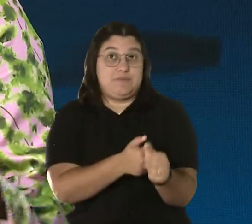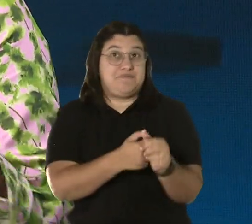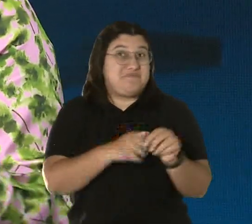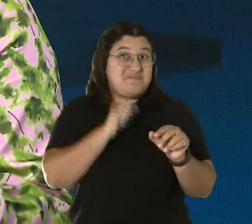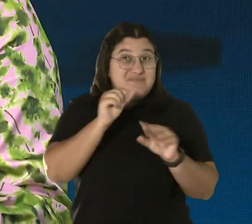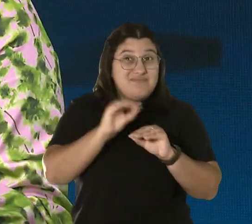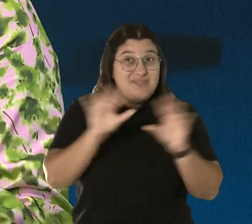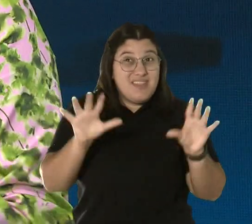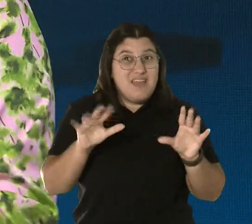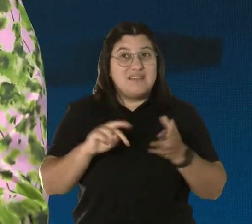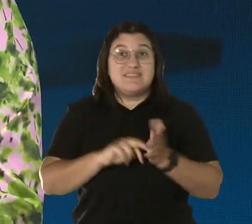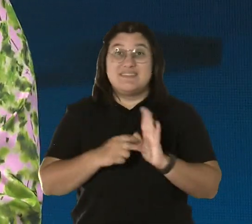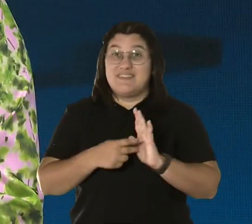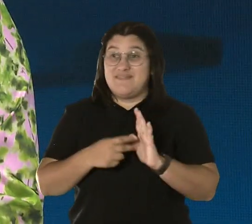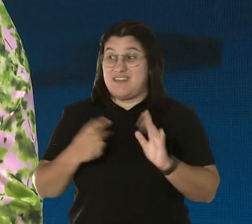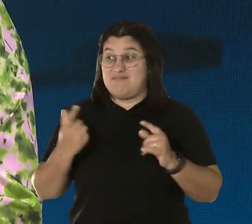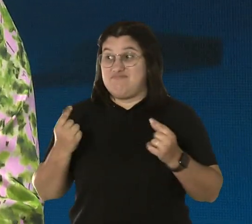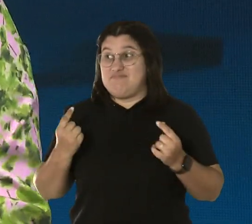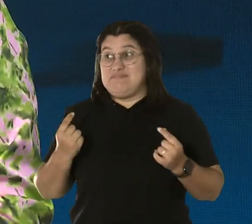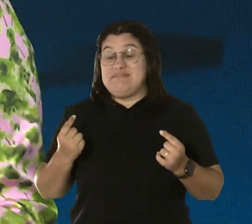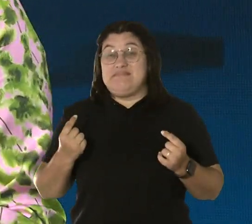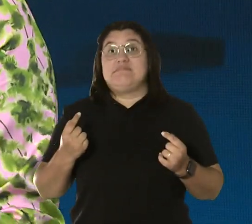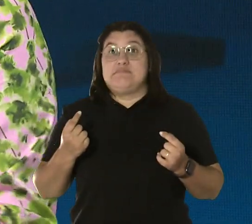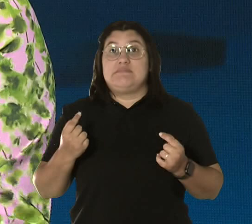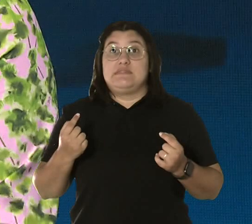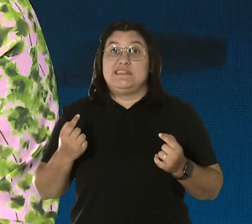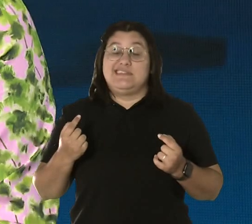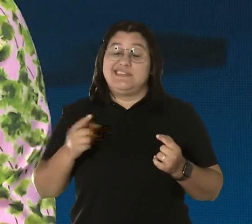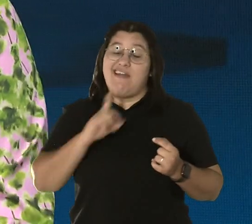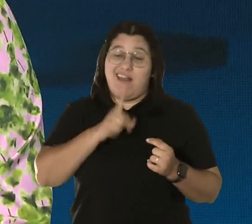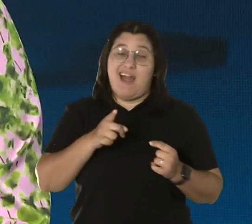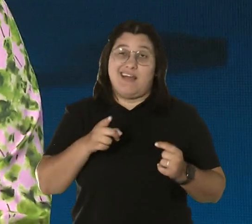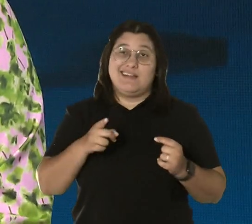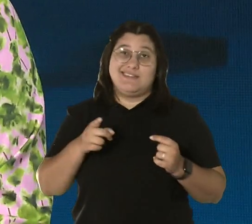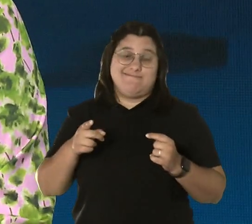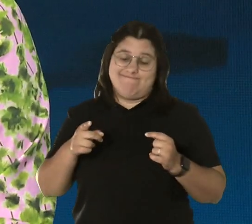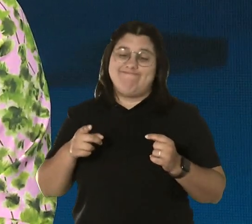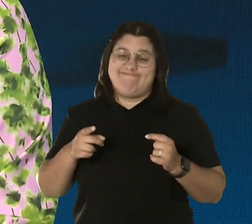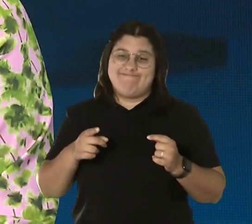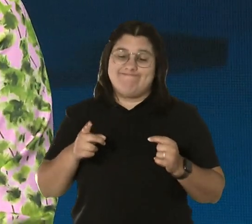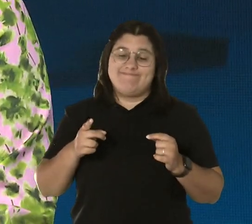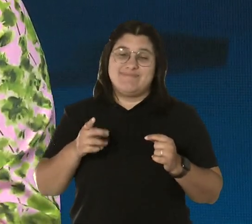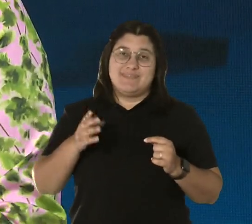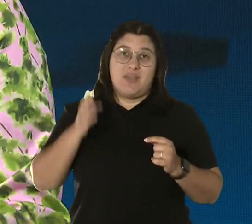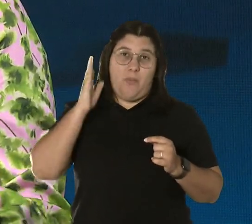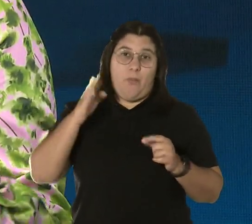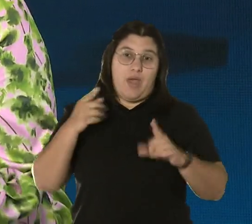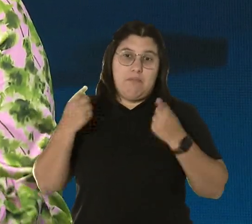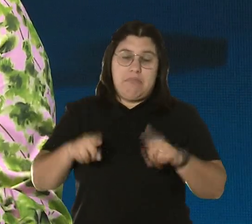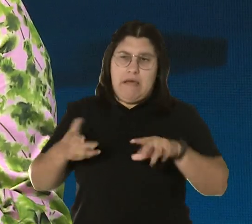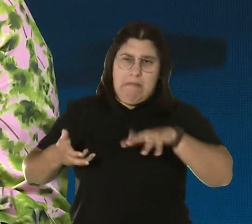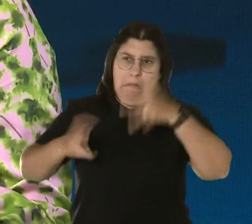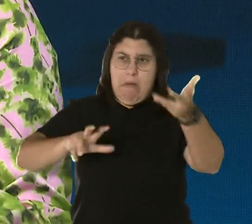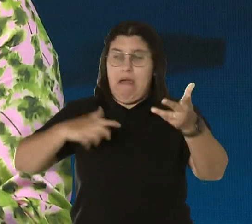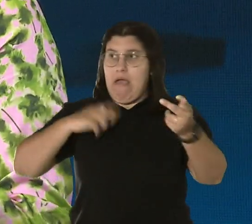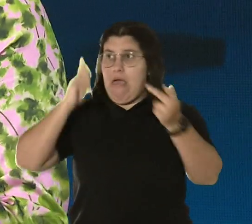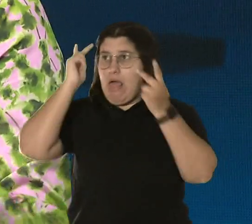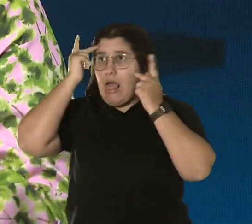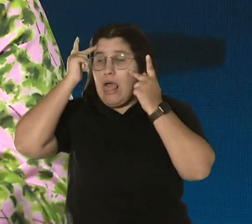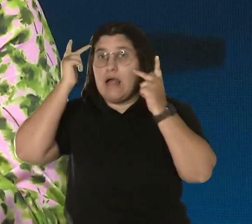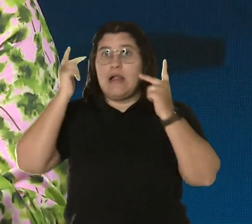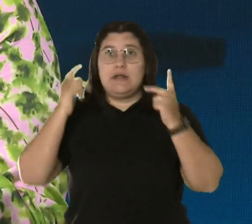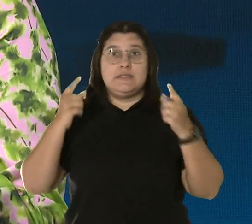son las responsabilidades y hasta dónde llegan las obligaciones, pues definitivamente, Félix, sí ocasionas incertidumbre, preocupación